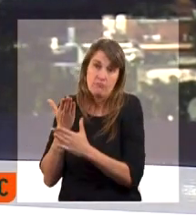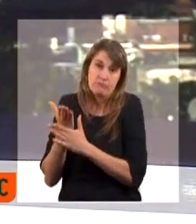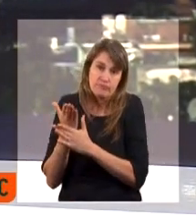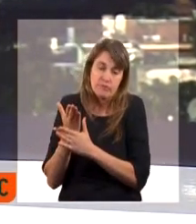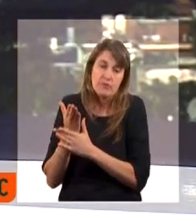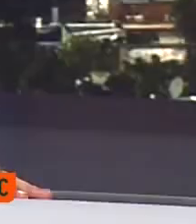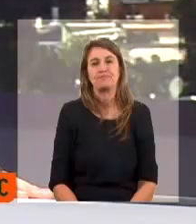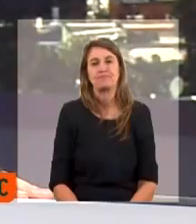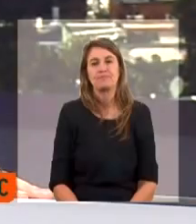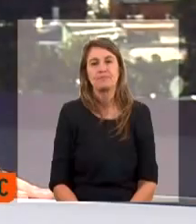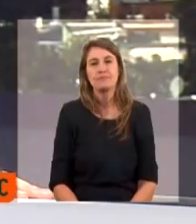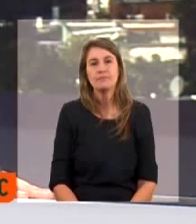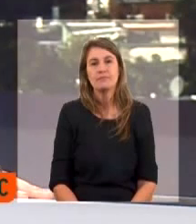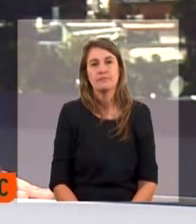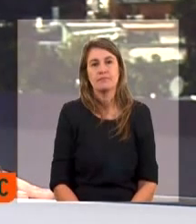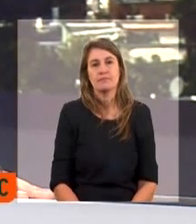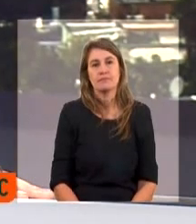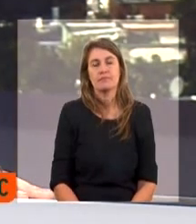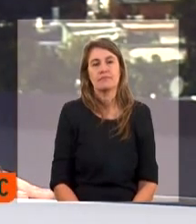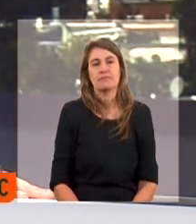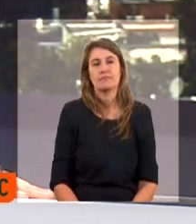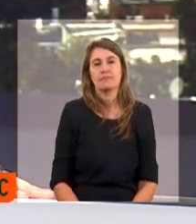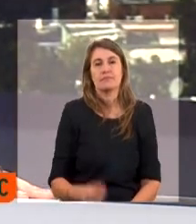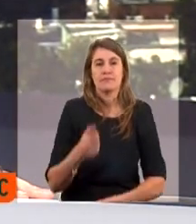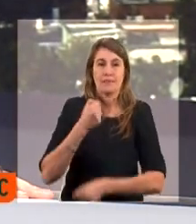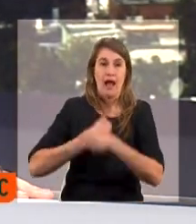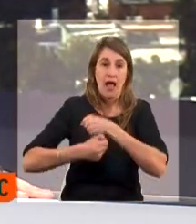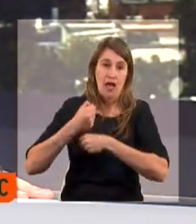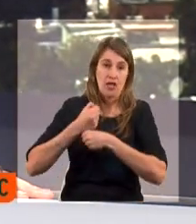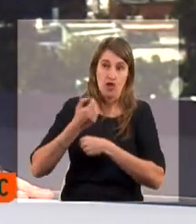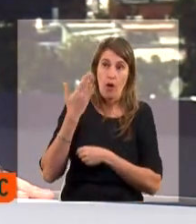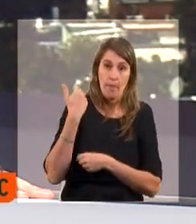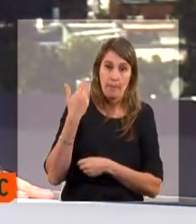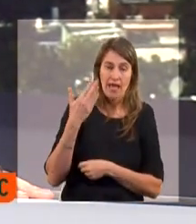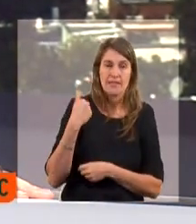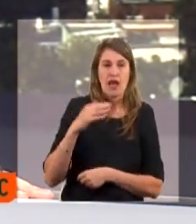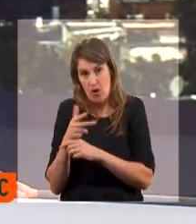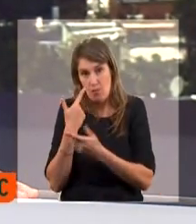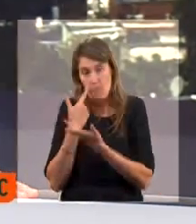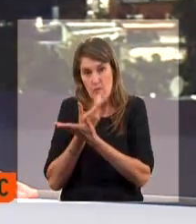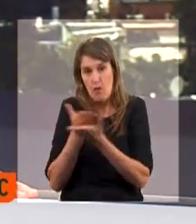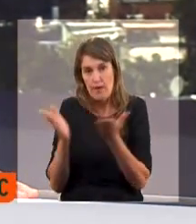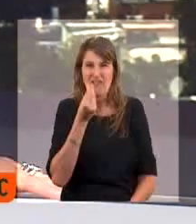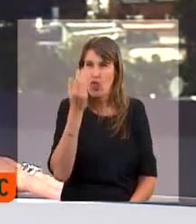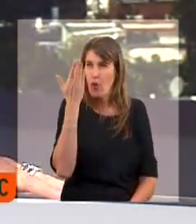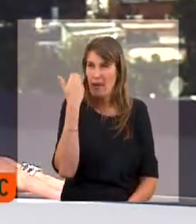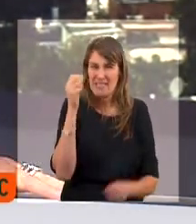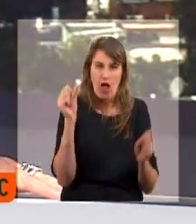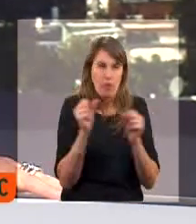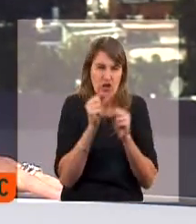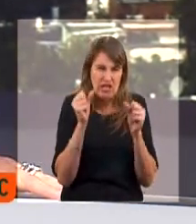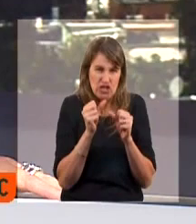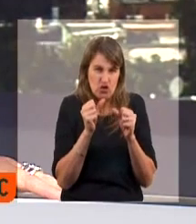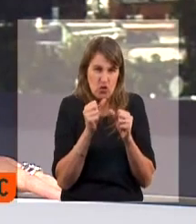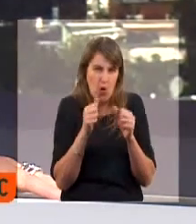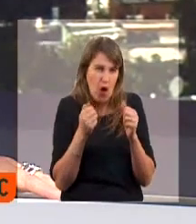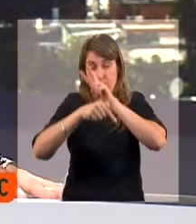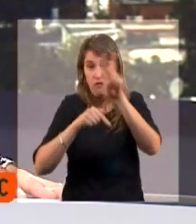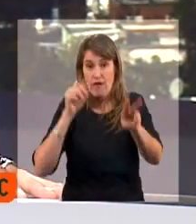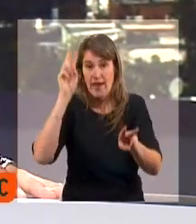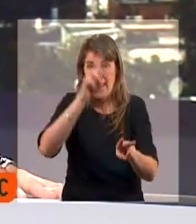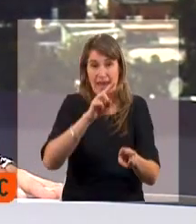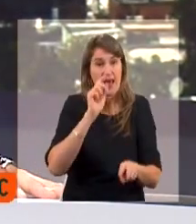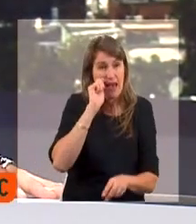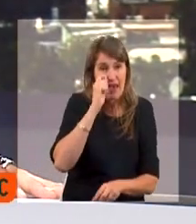11 de mayo. El año pasado se actuó sobre más de 7.000 en el día de ayer,